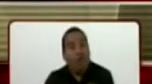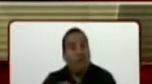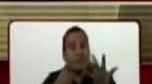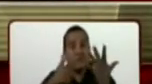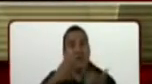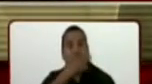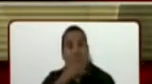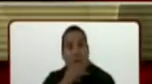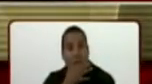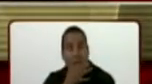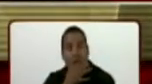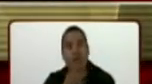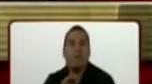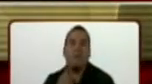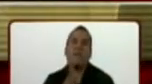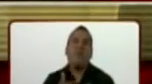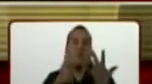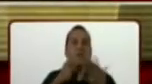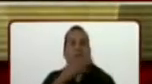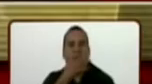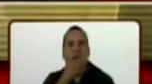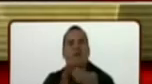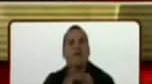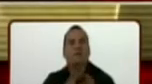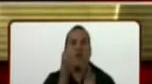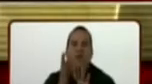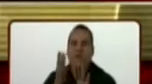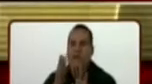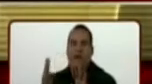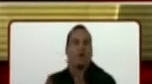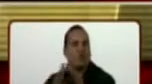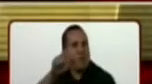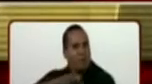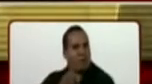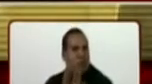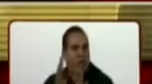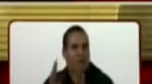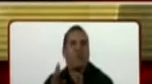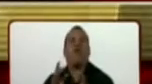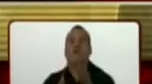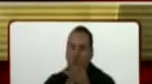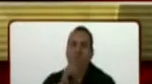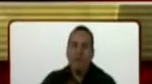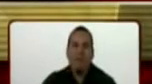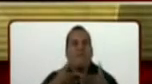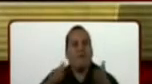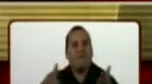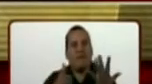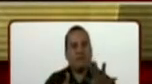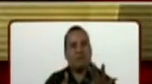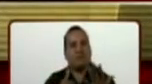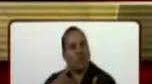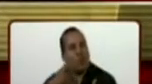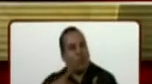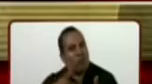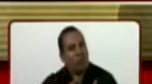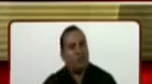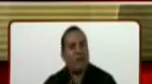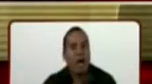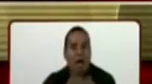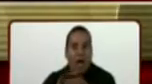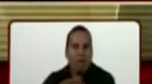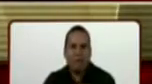mantendrán abiertos los centros de votación donde haya electores en cola después de las 6 de la tarde. Y llamamos a nuestras fuerzas,